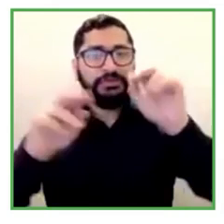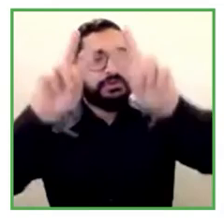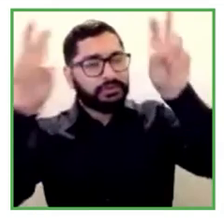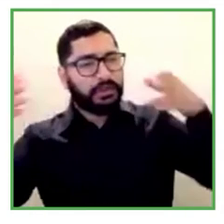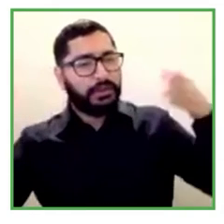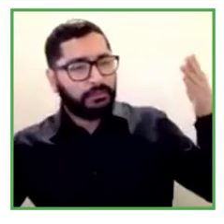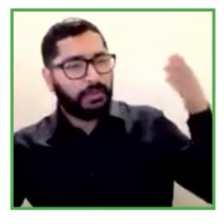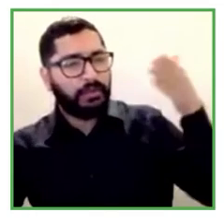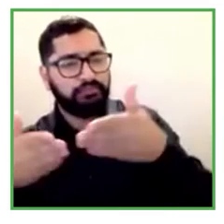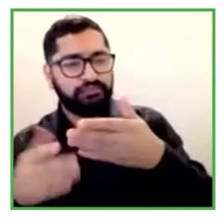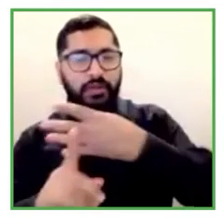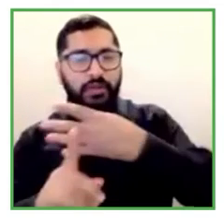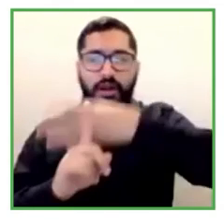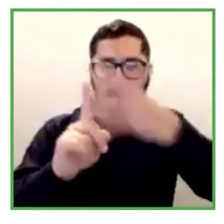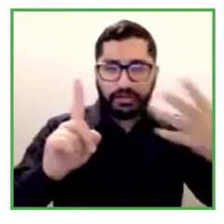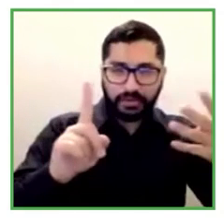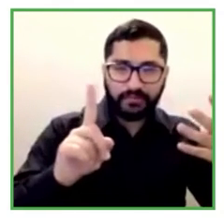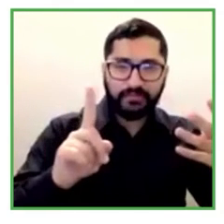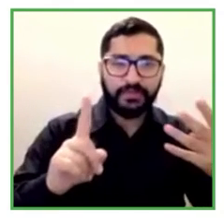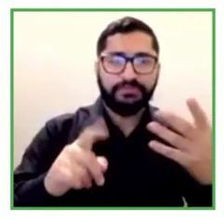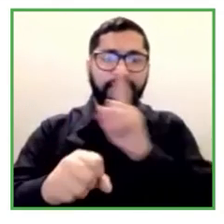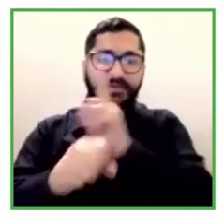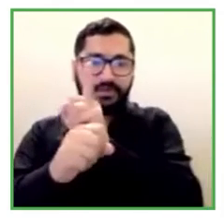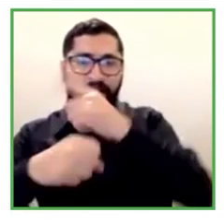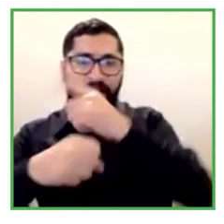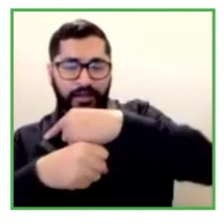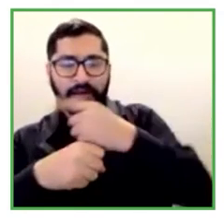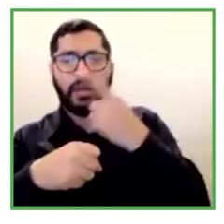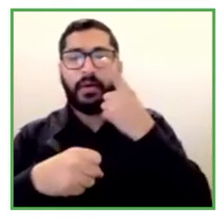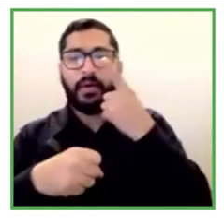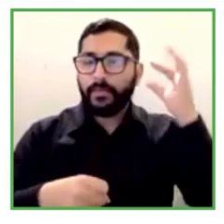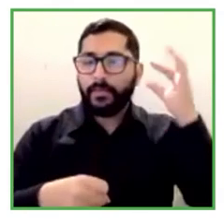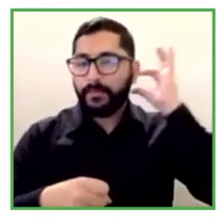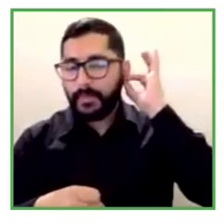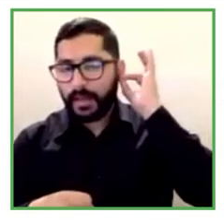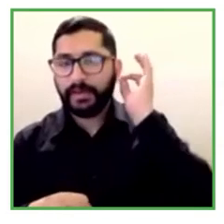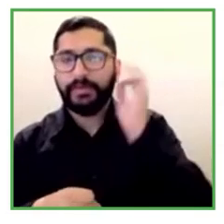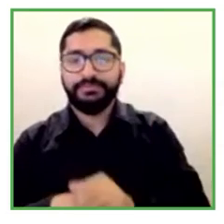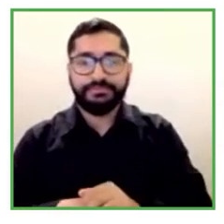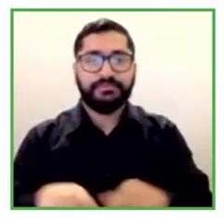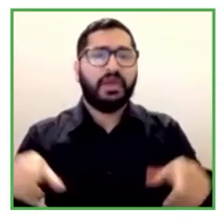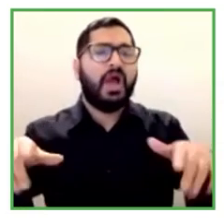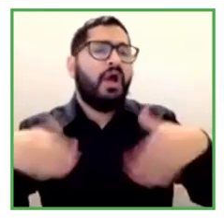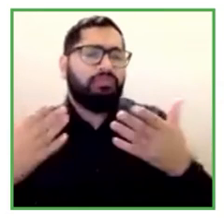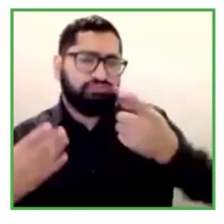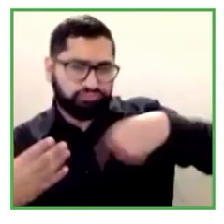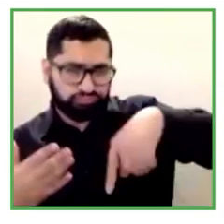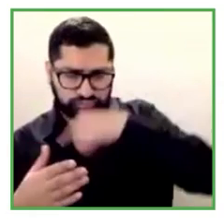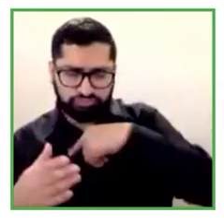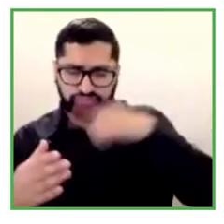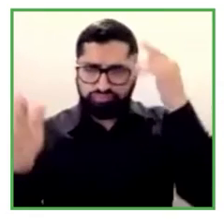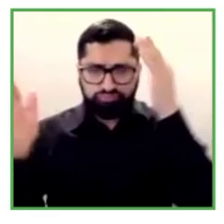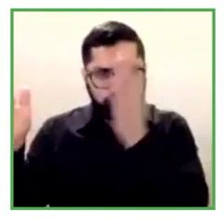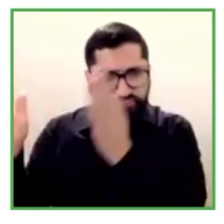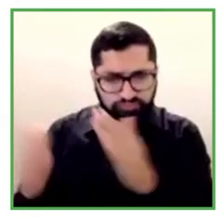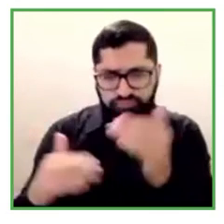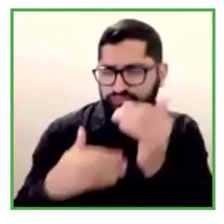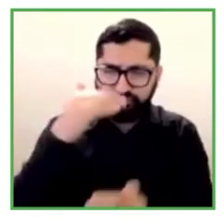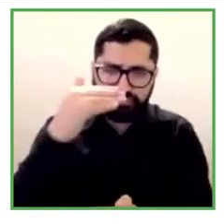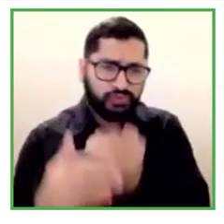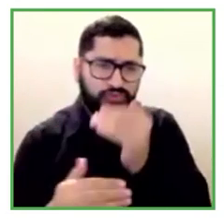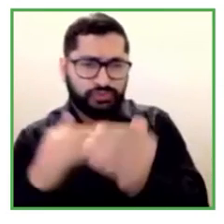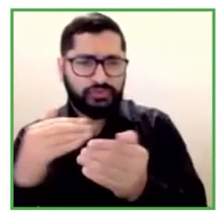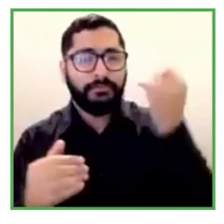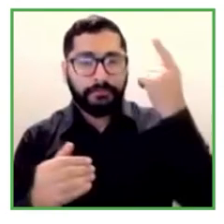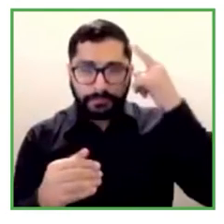dentro de la organización. Entonces, claramente para nosotros, para todo nuestro proceso, sí consideramos que las personas en su